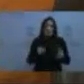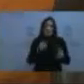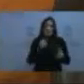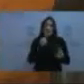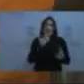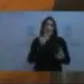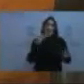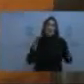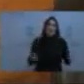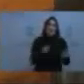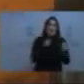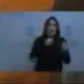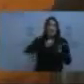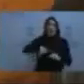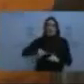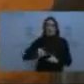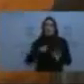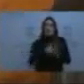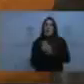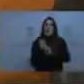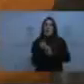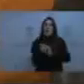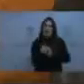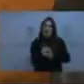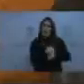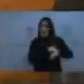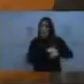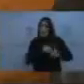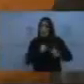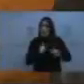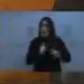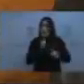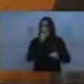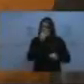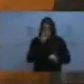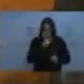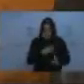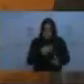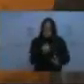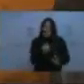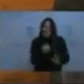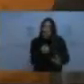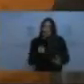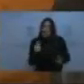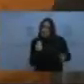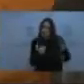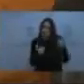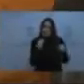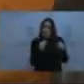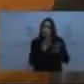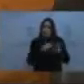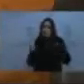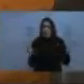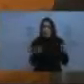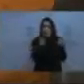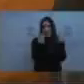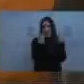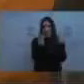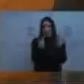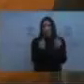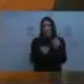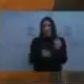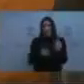mejora acaba empeorando. Partimos de una buena situación a la que es necesario implementar acciones de mejora, de la misma forma